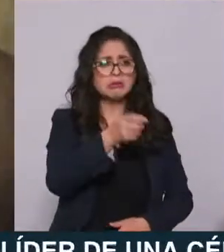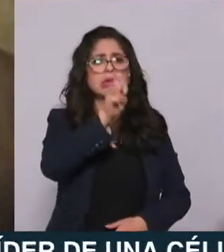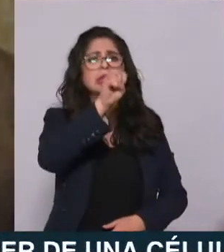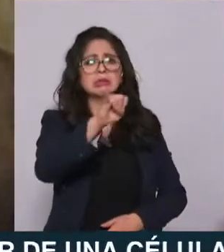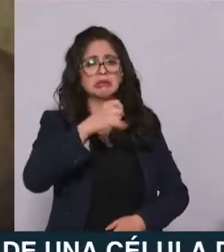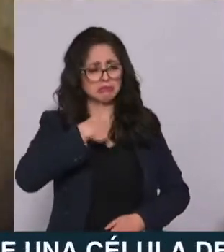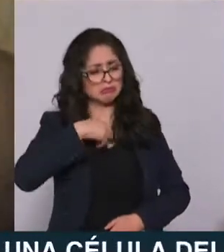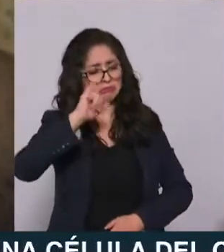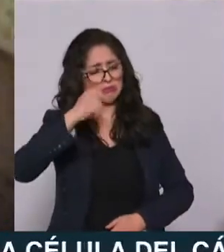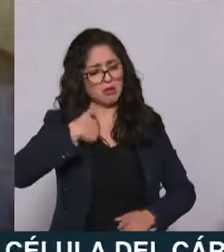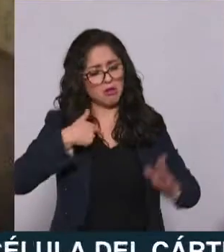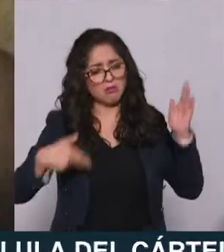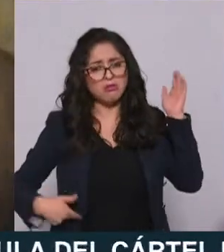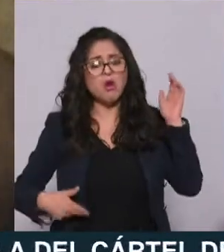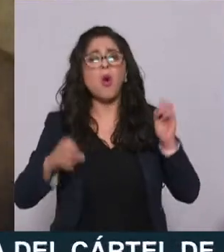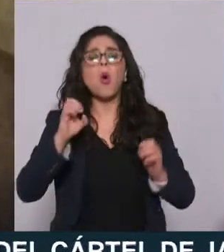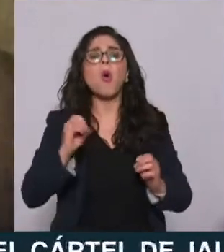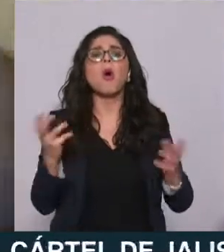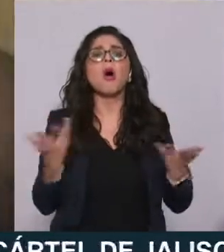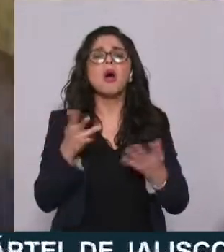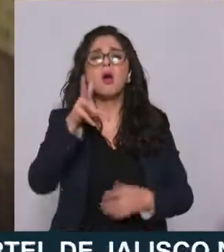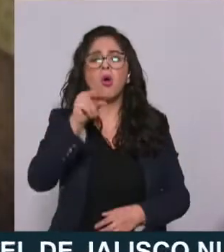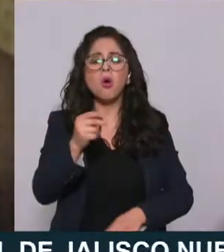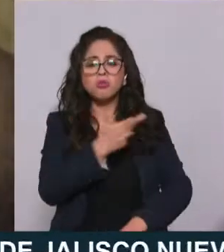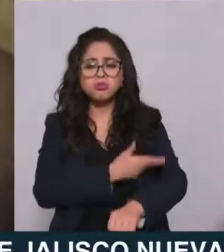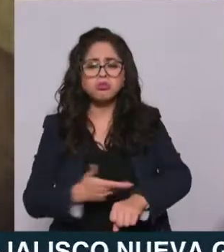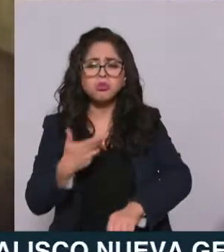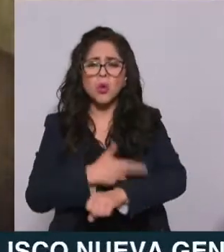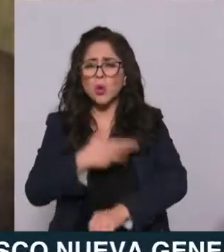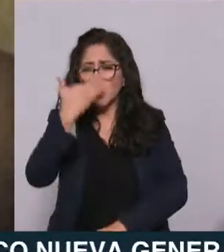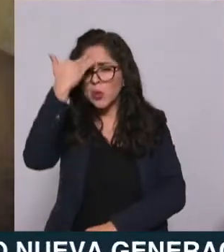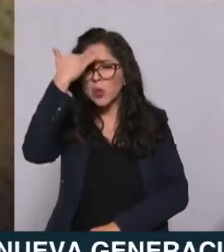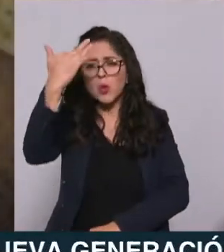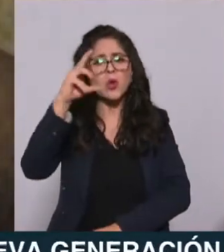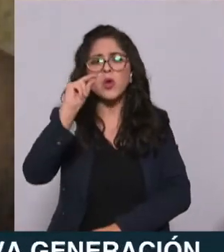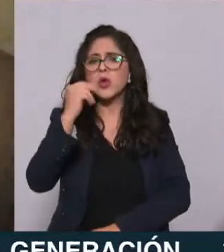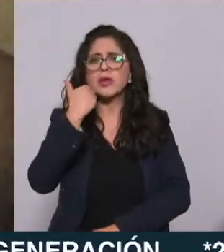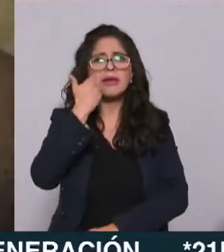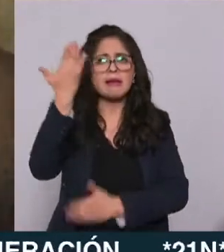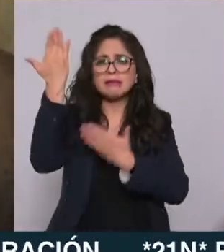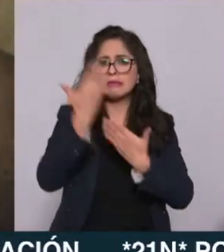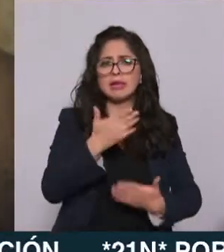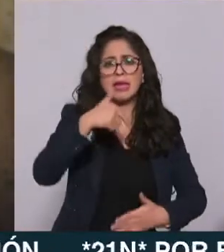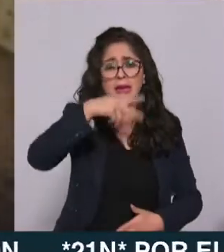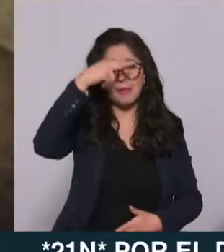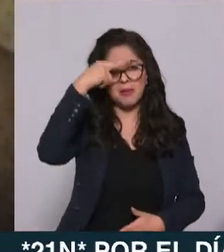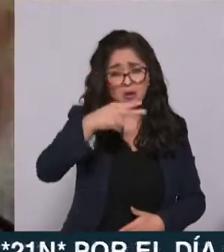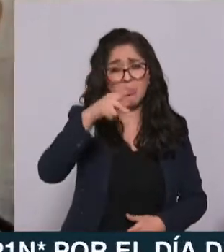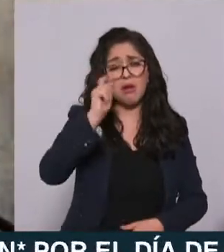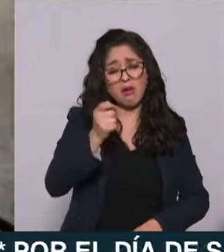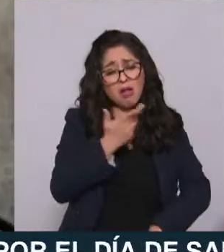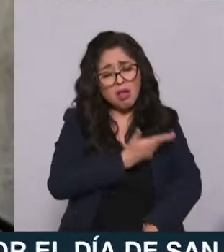largo de no querer regresar al país, y obviamente esto complicaría mucho